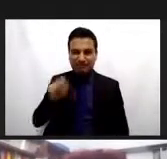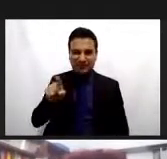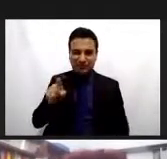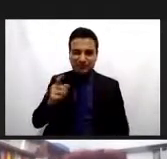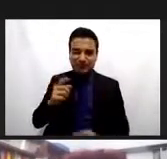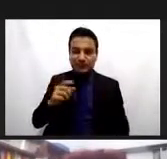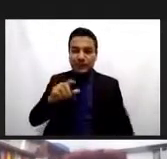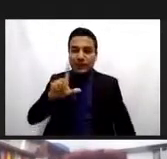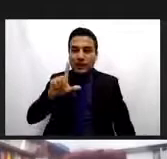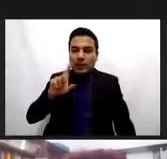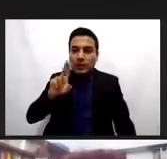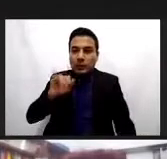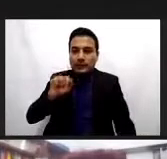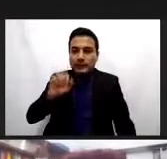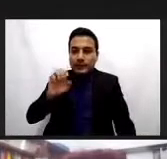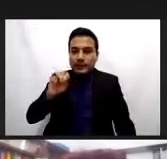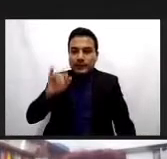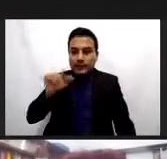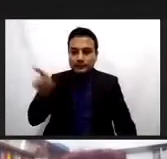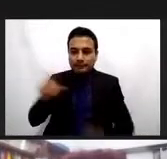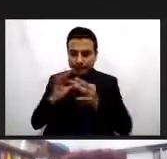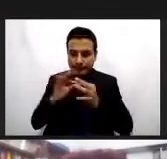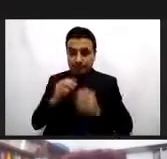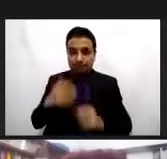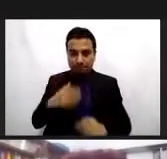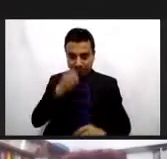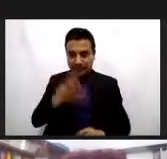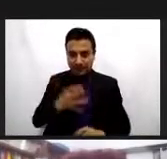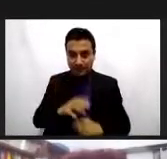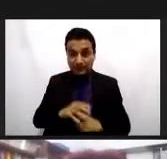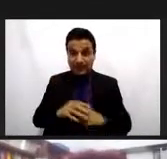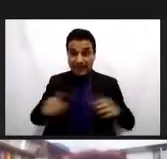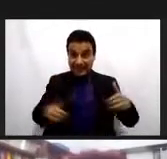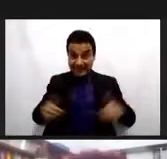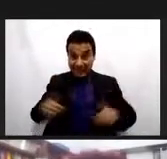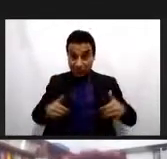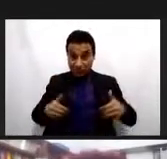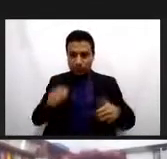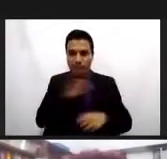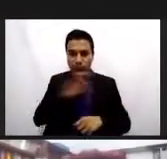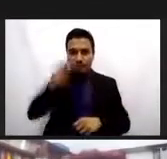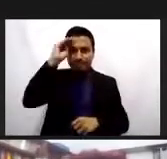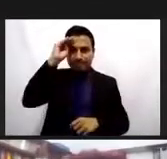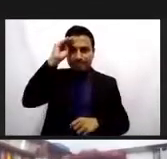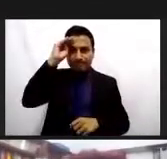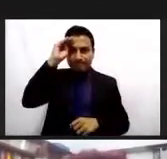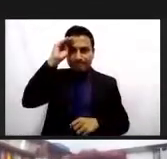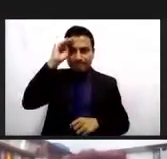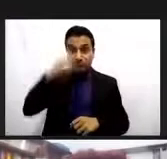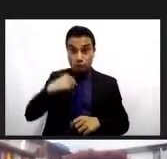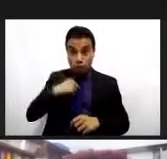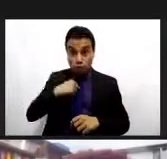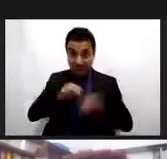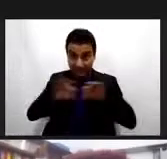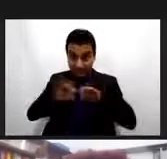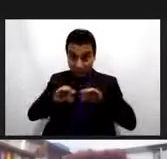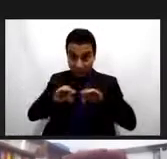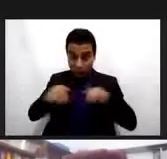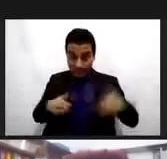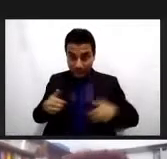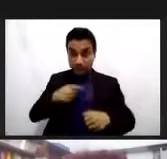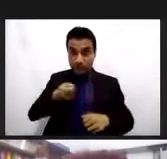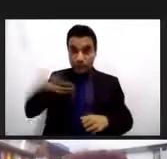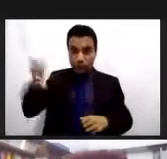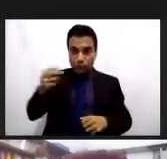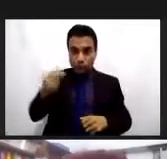Emilia Aguilar Sincer comenta, fascinante cuando el teatro piensa y quien está en el teatro lo nombra. Y bueno,